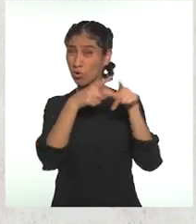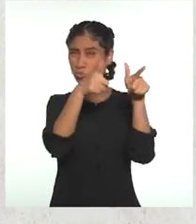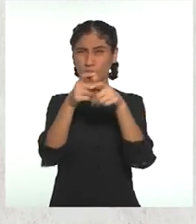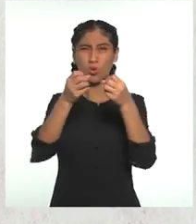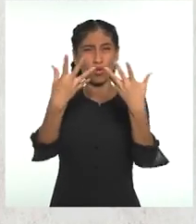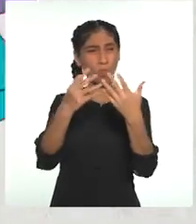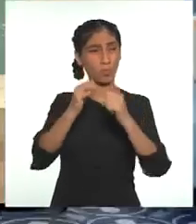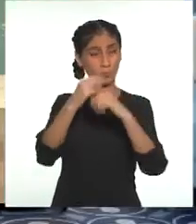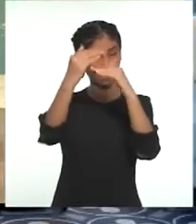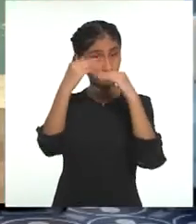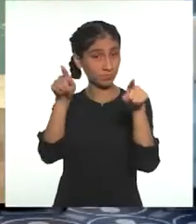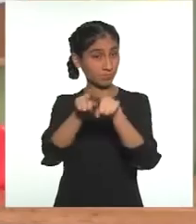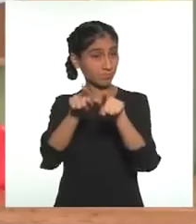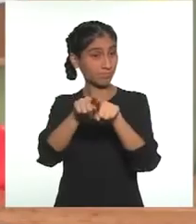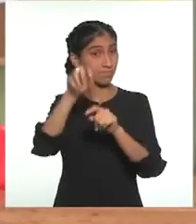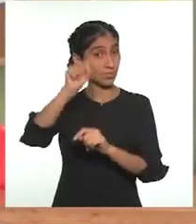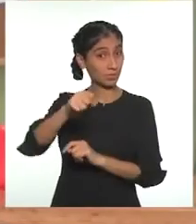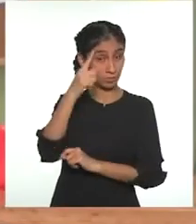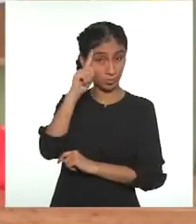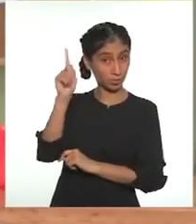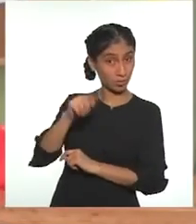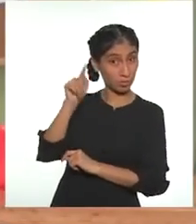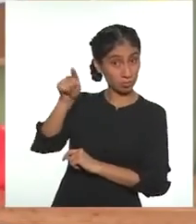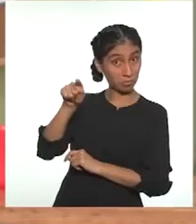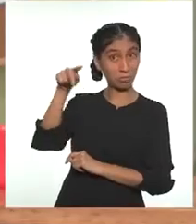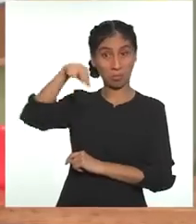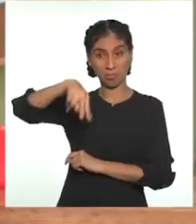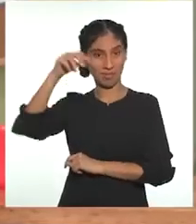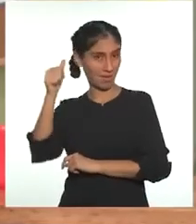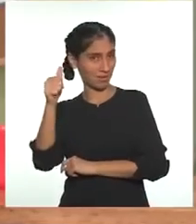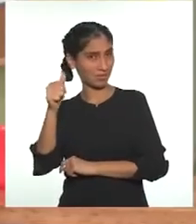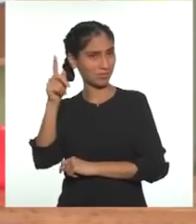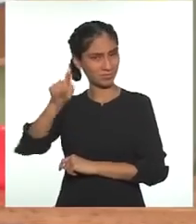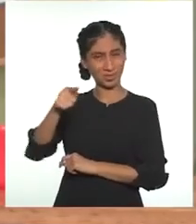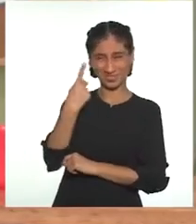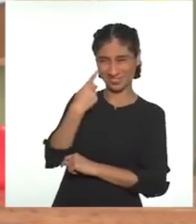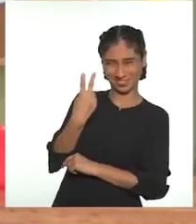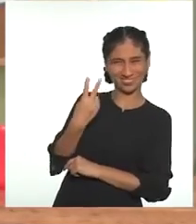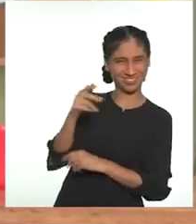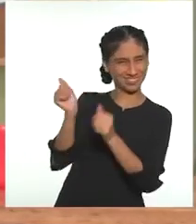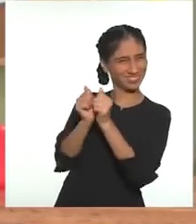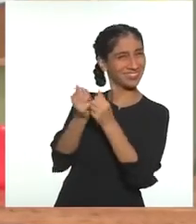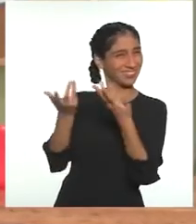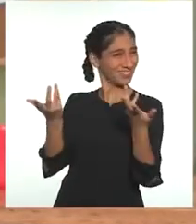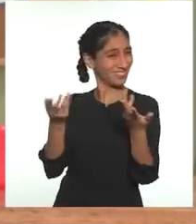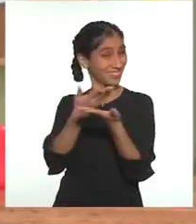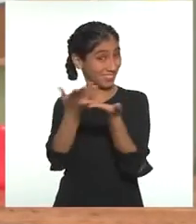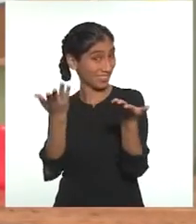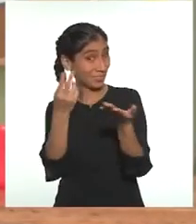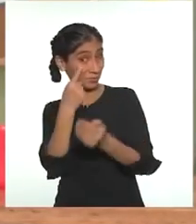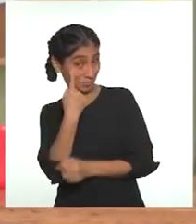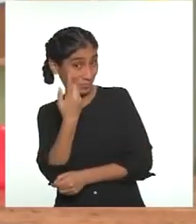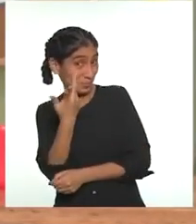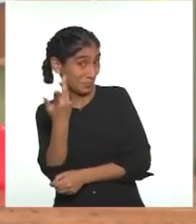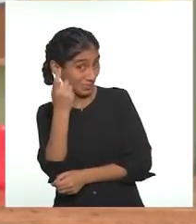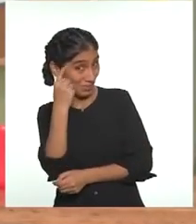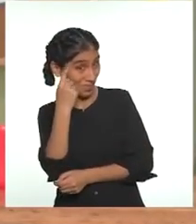Seguimos avanzando. Sí, no conocía tu faceta de NA. Fue muy divertido investigar con ella. ¿Qué dicen